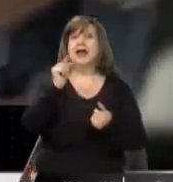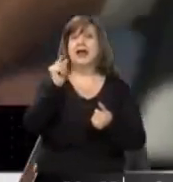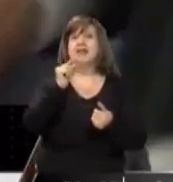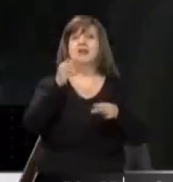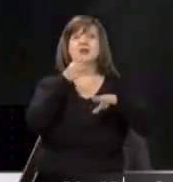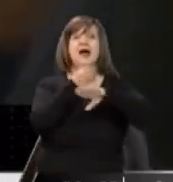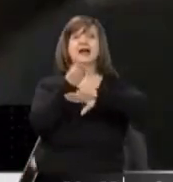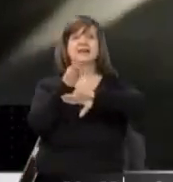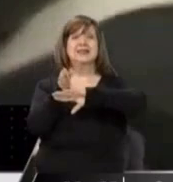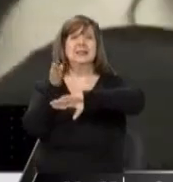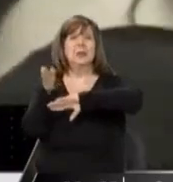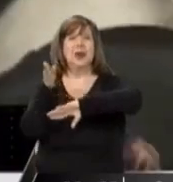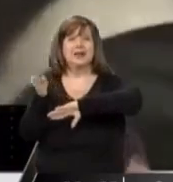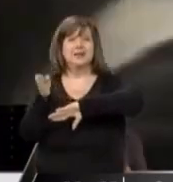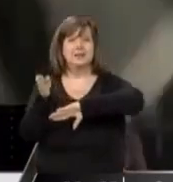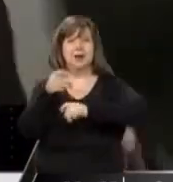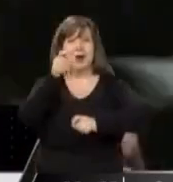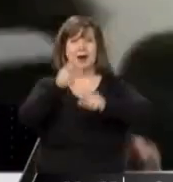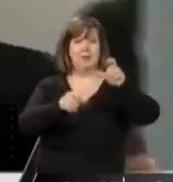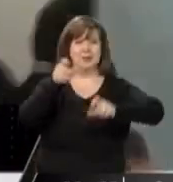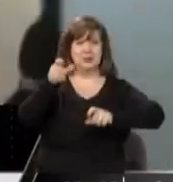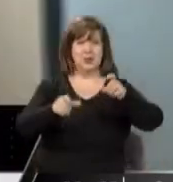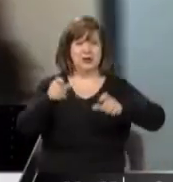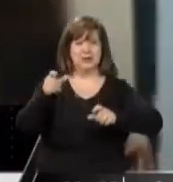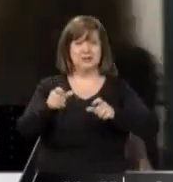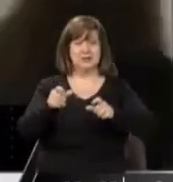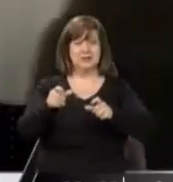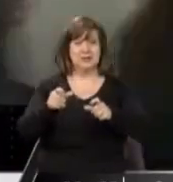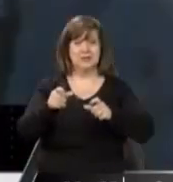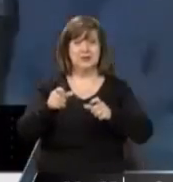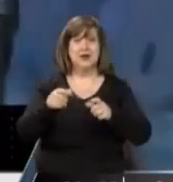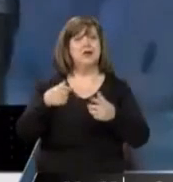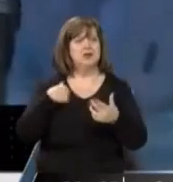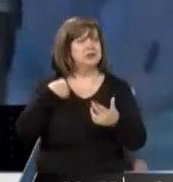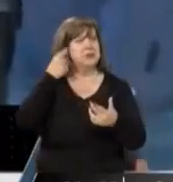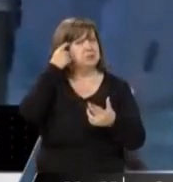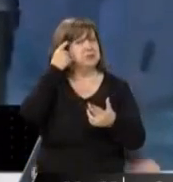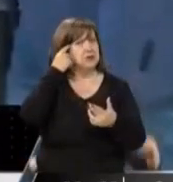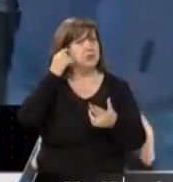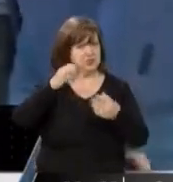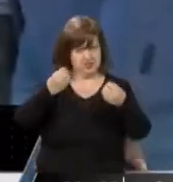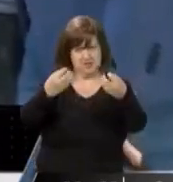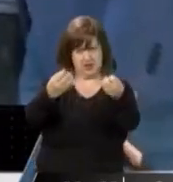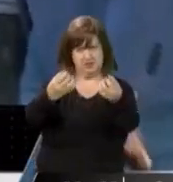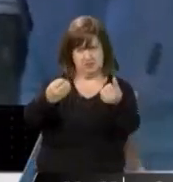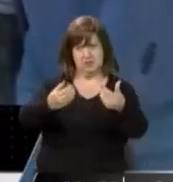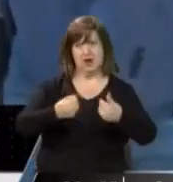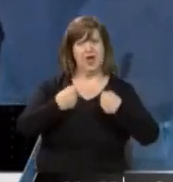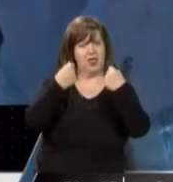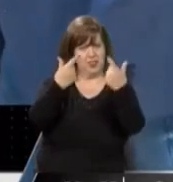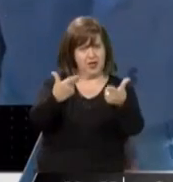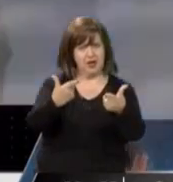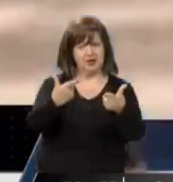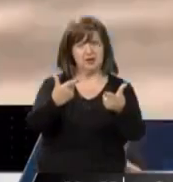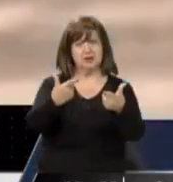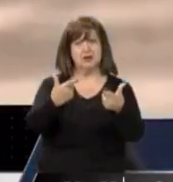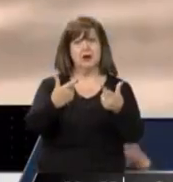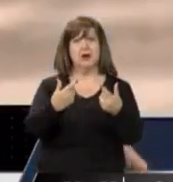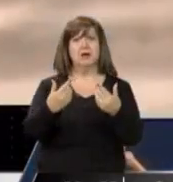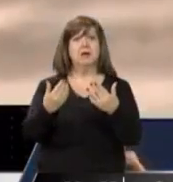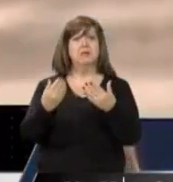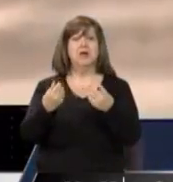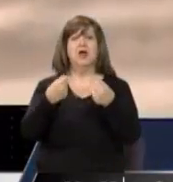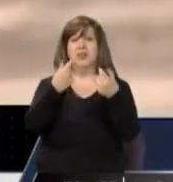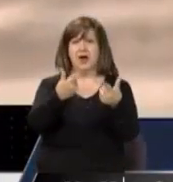accesibles para la gente lo hicimos porque estamos convencidos de que estas cosas el mercado no las hace